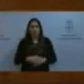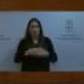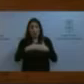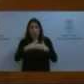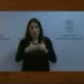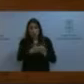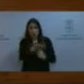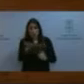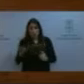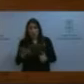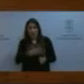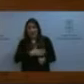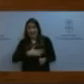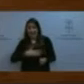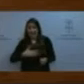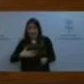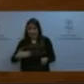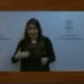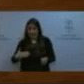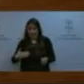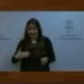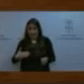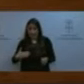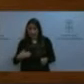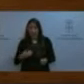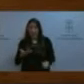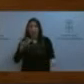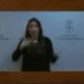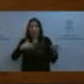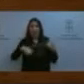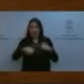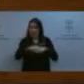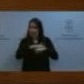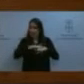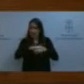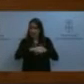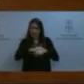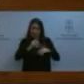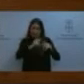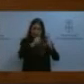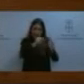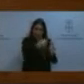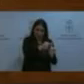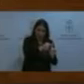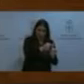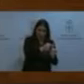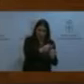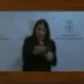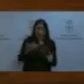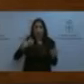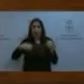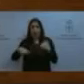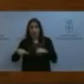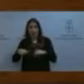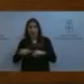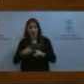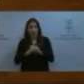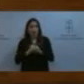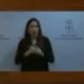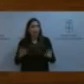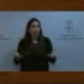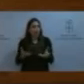usuarios quieren es dotar de una ambulancia de soporte básico para Cangas, de una ambulancia de transporte urgente